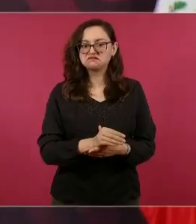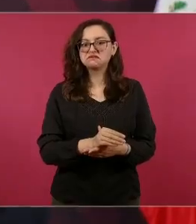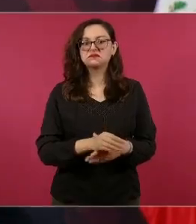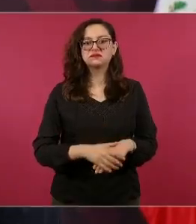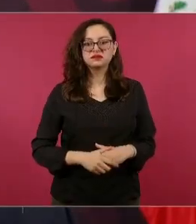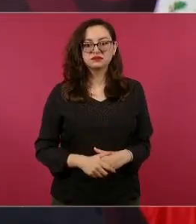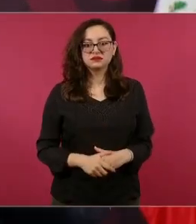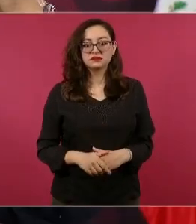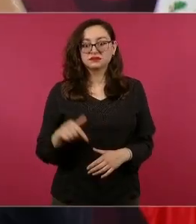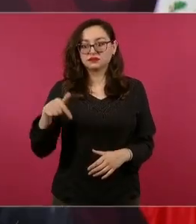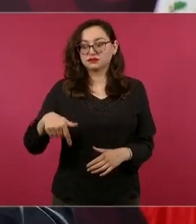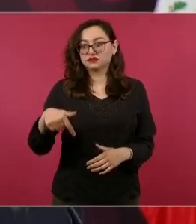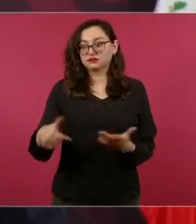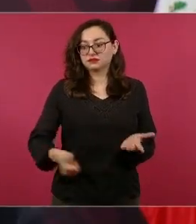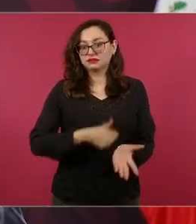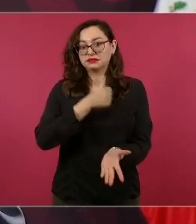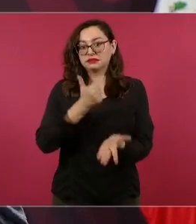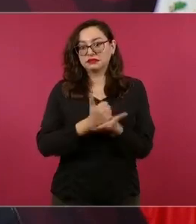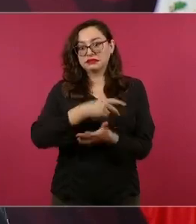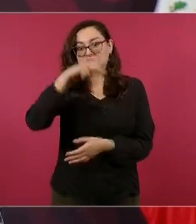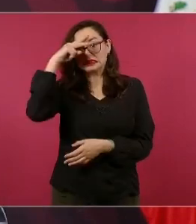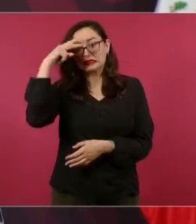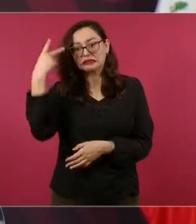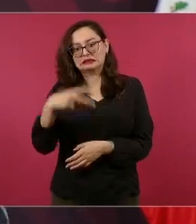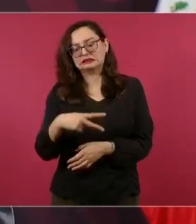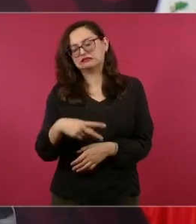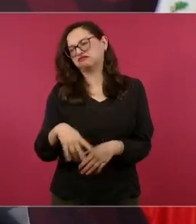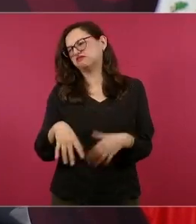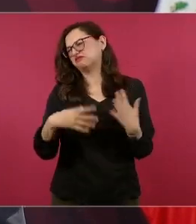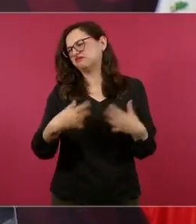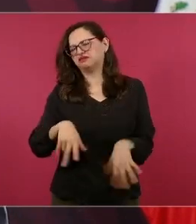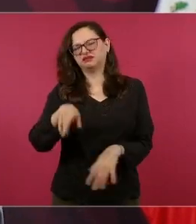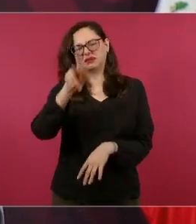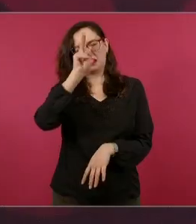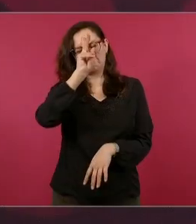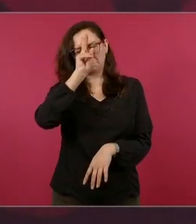porque aquí es donde más